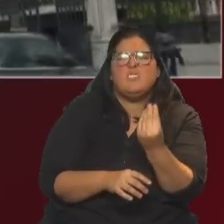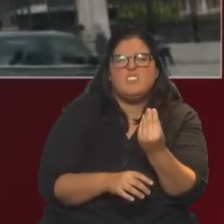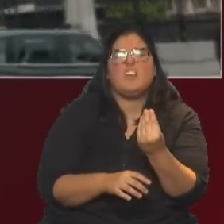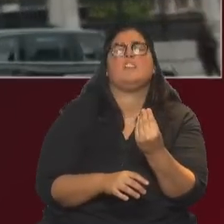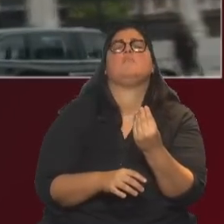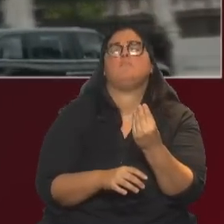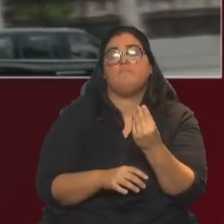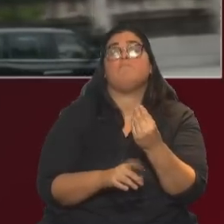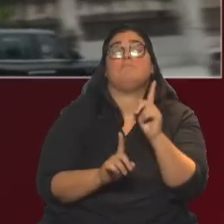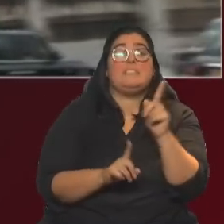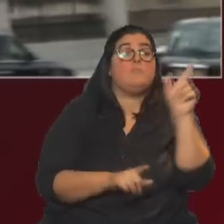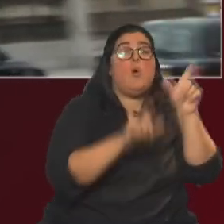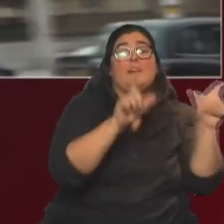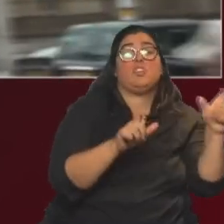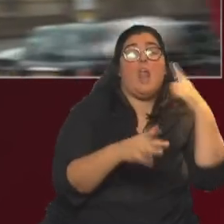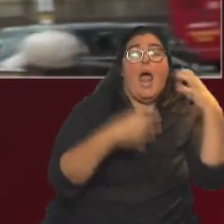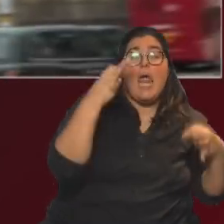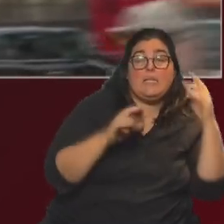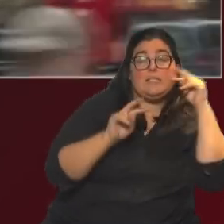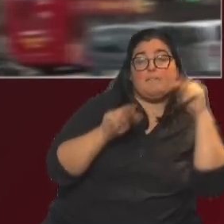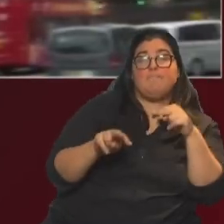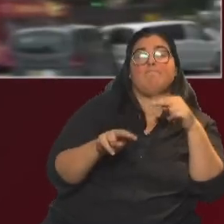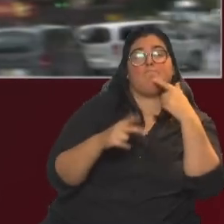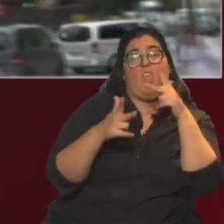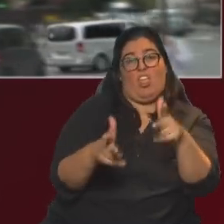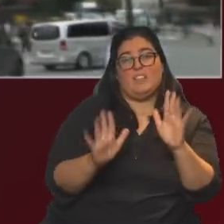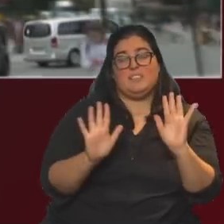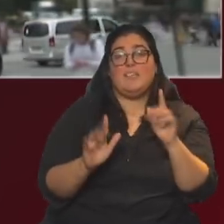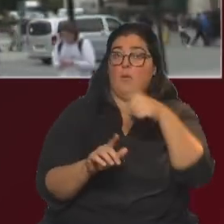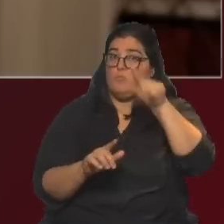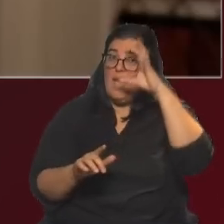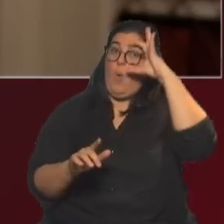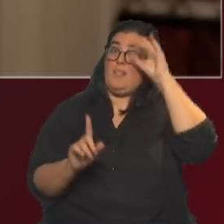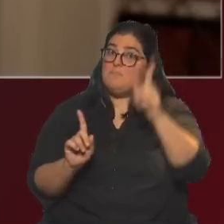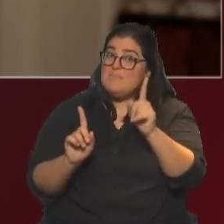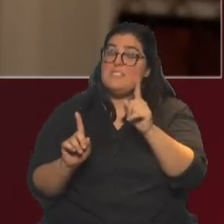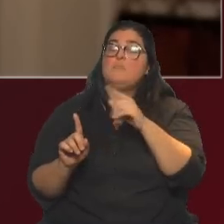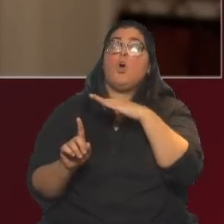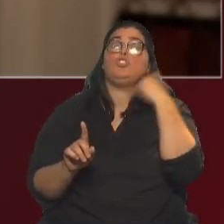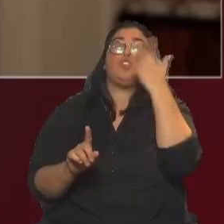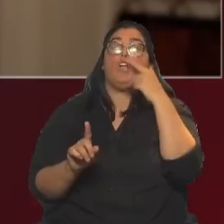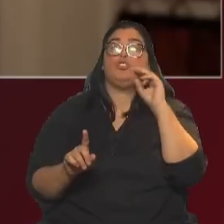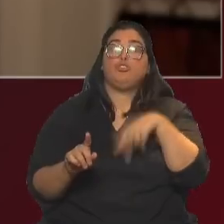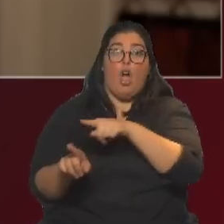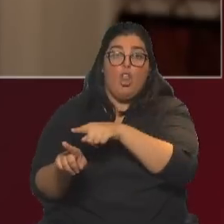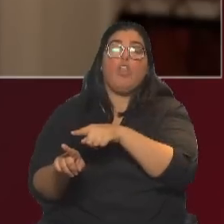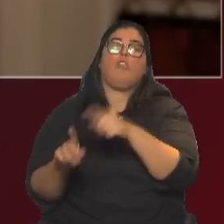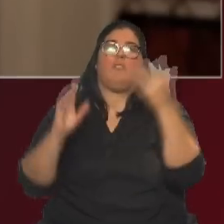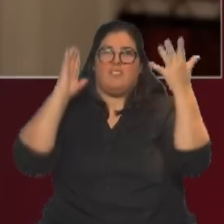Bueno, lo que los analistas comienzan a delinear y a plantear es que efectivamente, recordemos, Boris Johnson tiene mandato hasta 2023, que son las